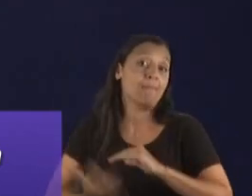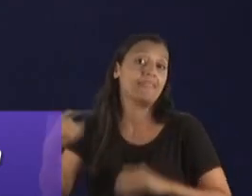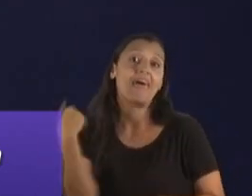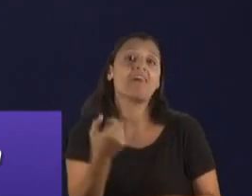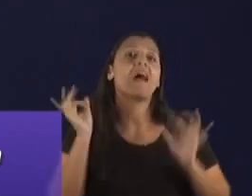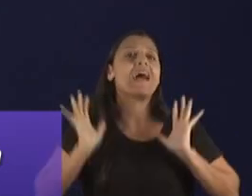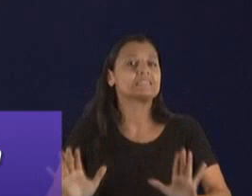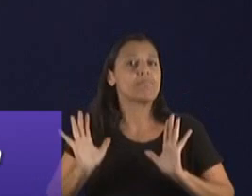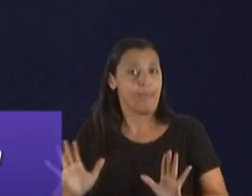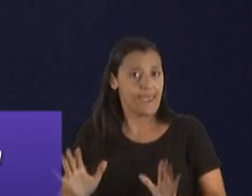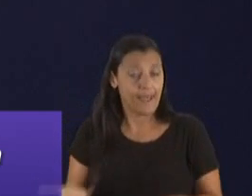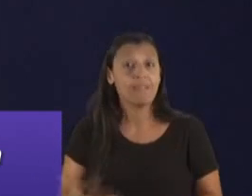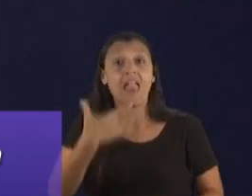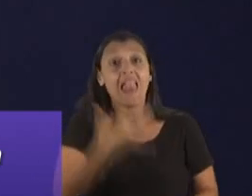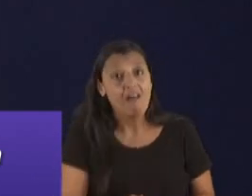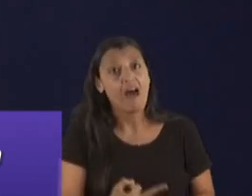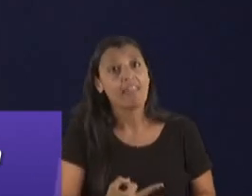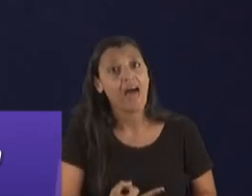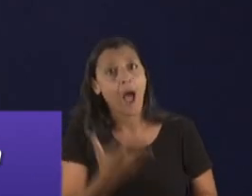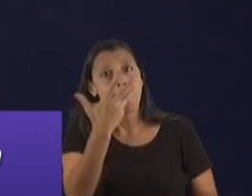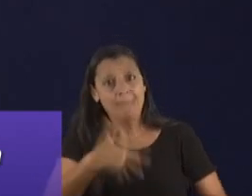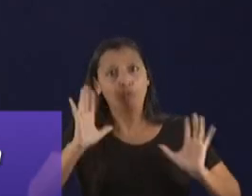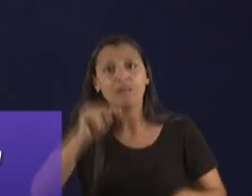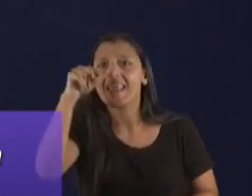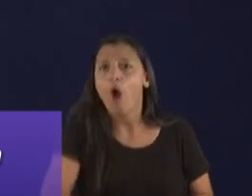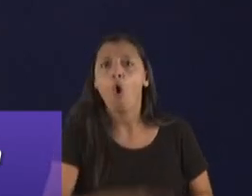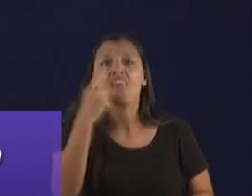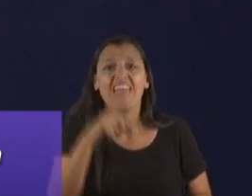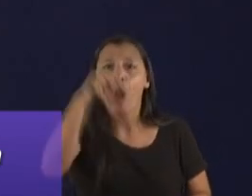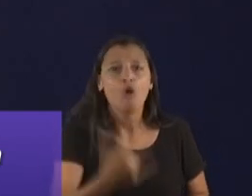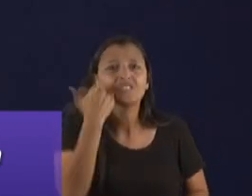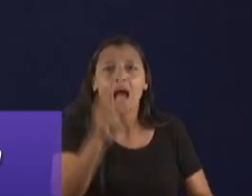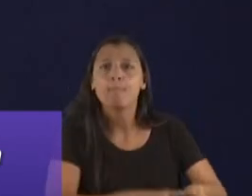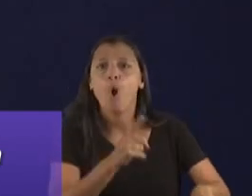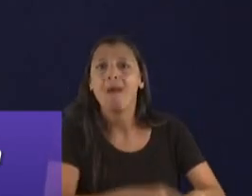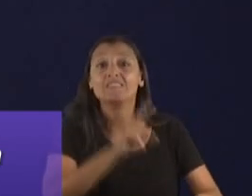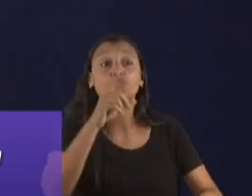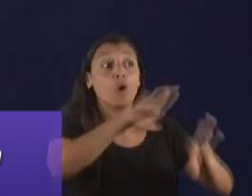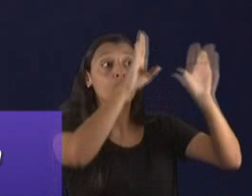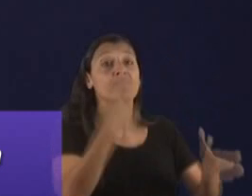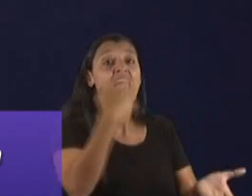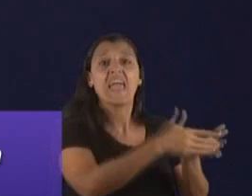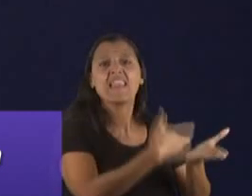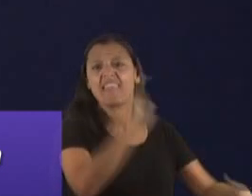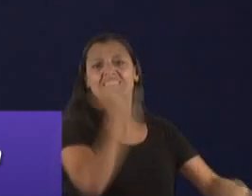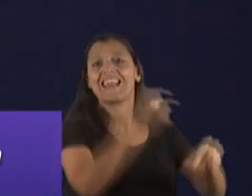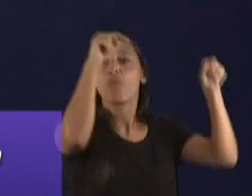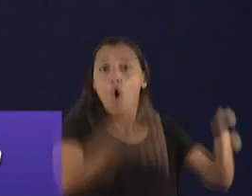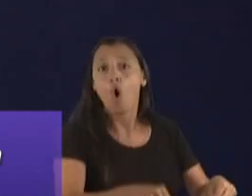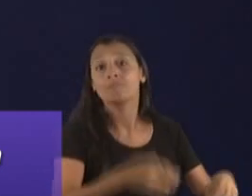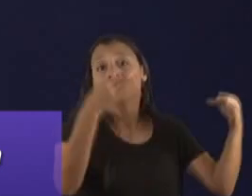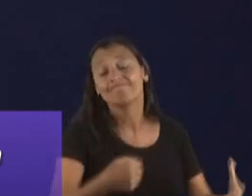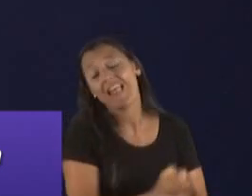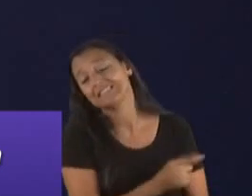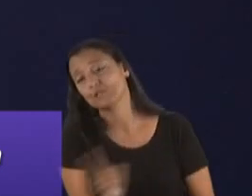La verdad es que nos encantaría que el INADI esté cerrado hoy. Eso no puede ocurrir precisamente por estos tiempos, pero